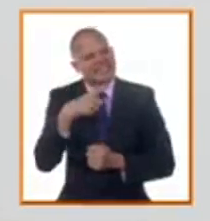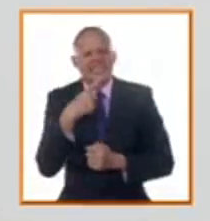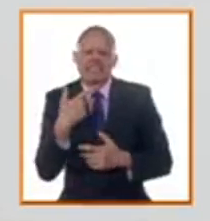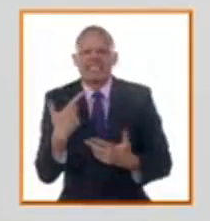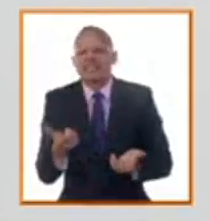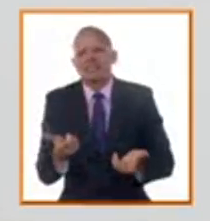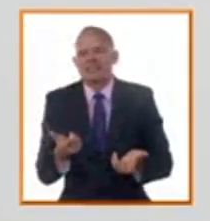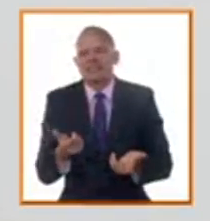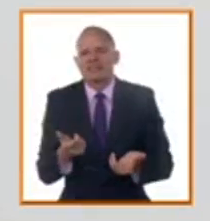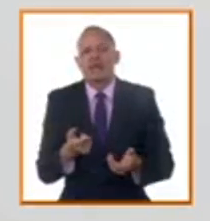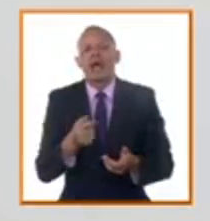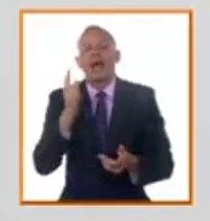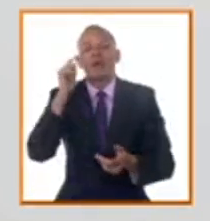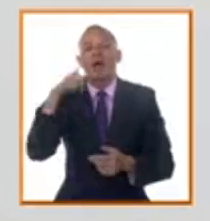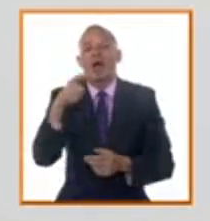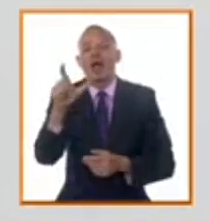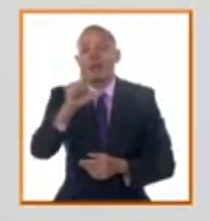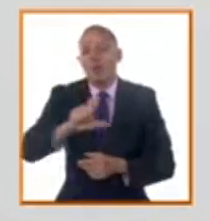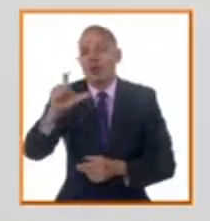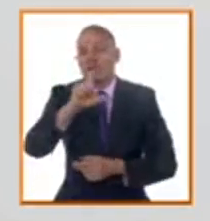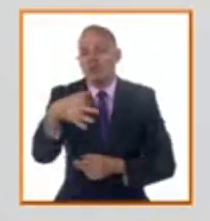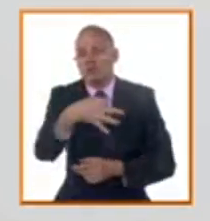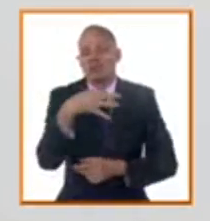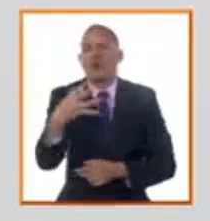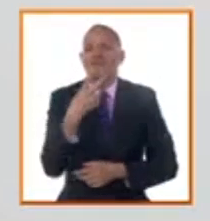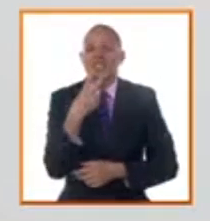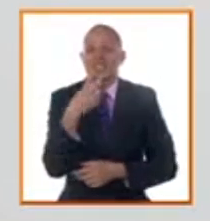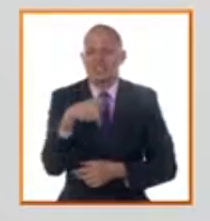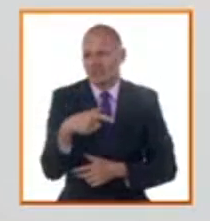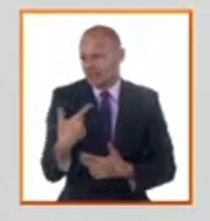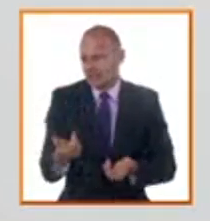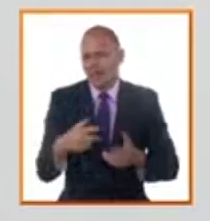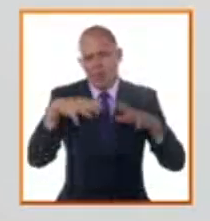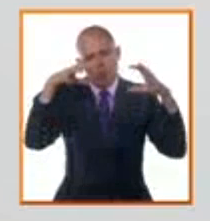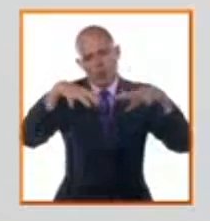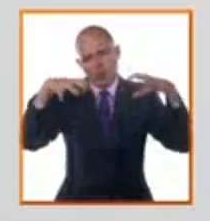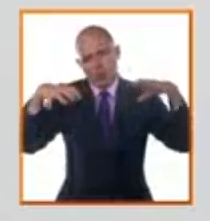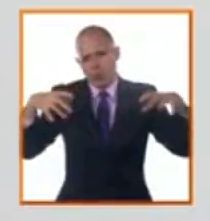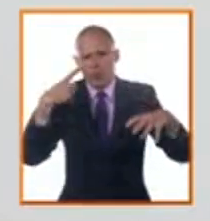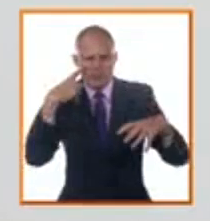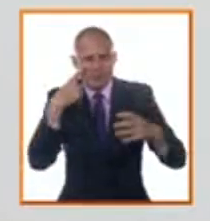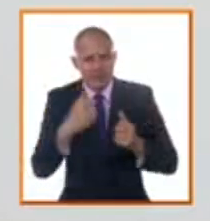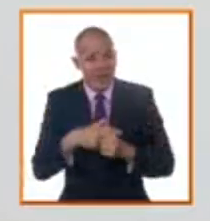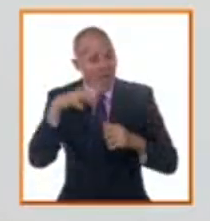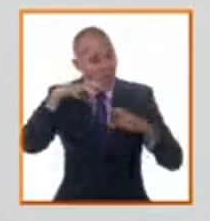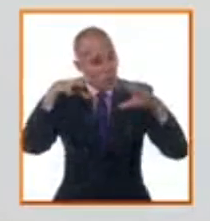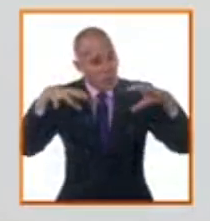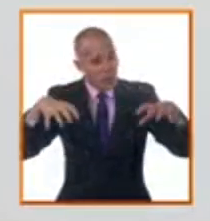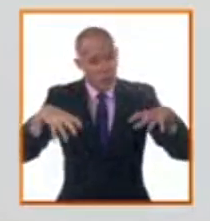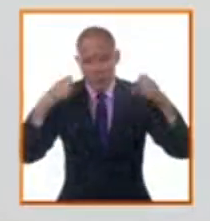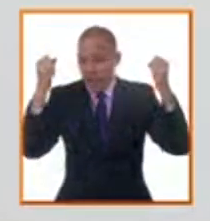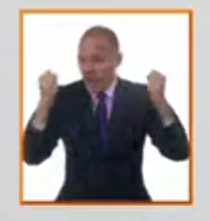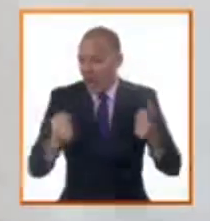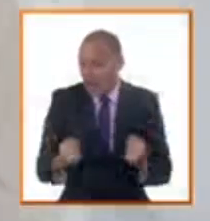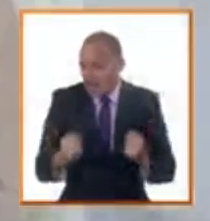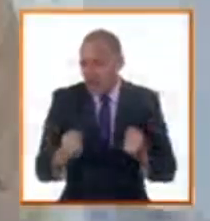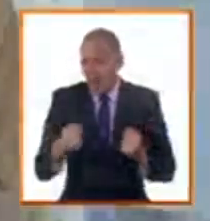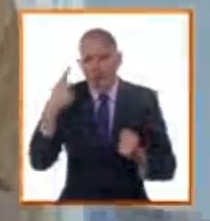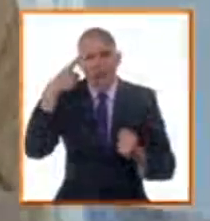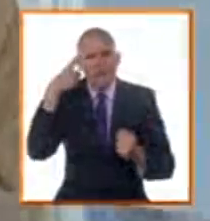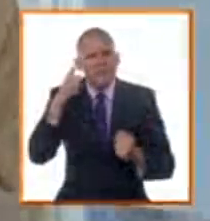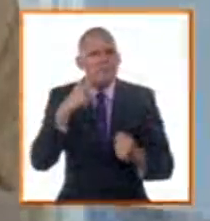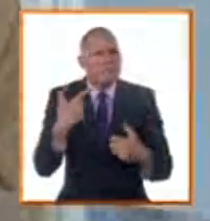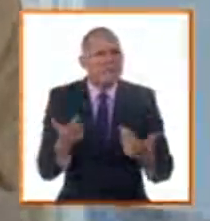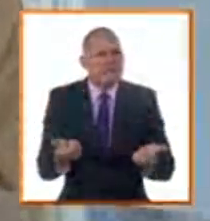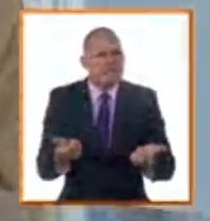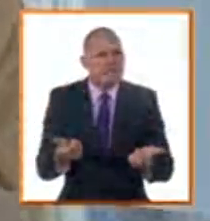mayoría, ocurrió en menos de 4 horas. Entre las 3 y 45 de la madrugada, y las 7 de la mañana. Es decir, hubo condiciones